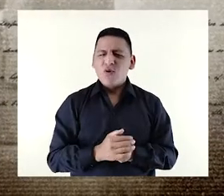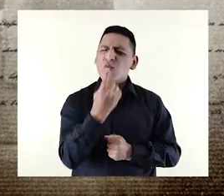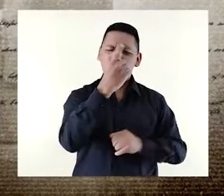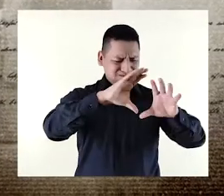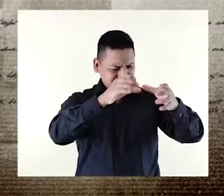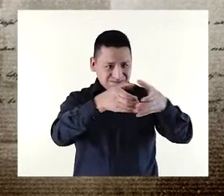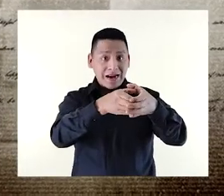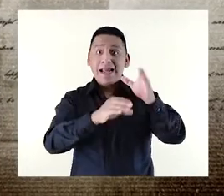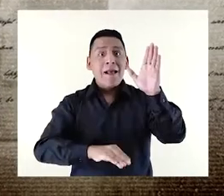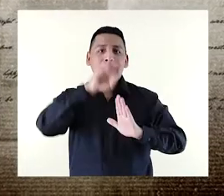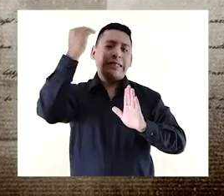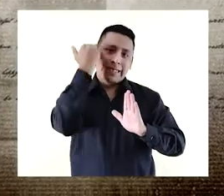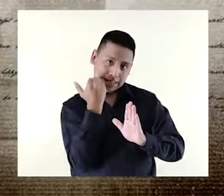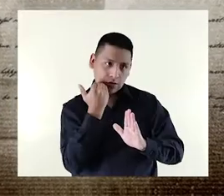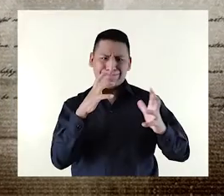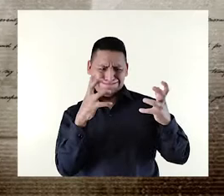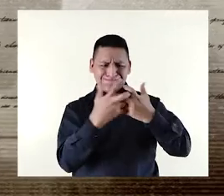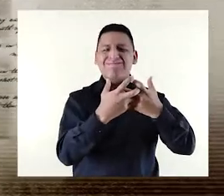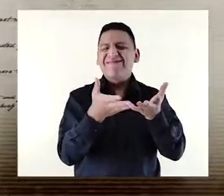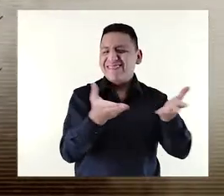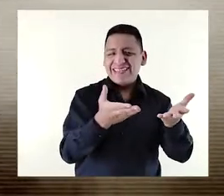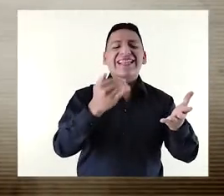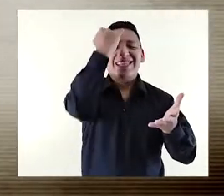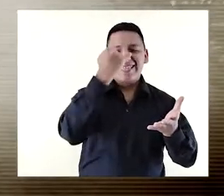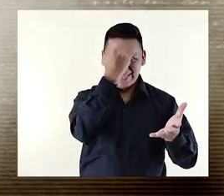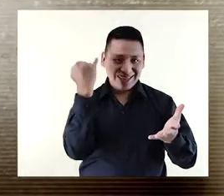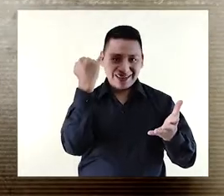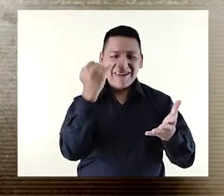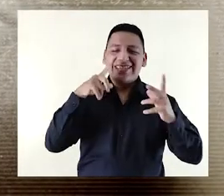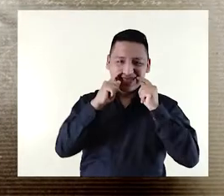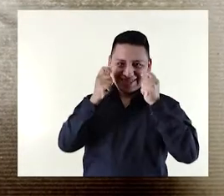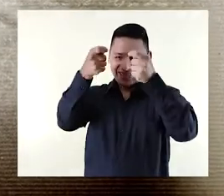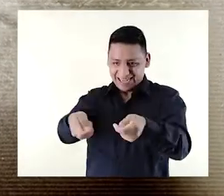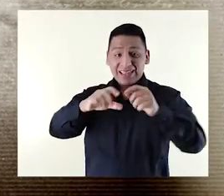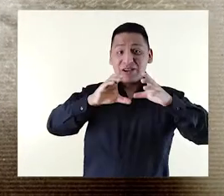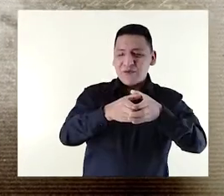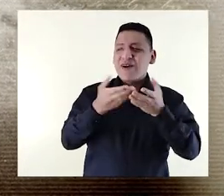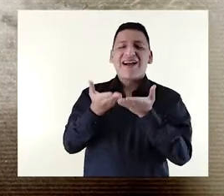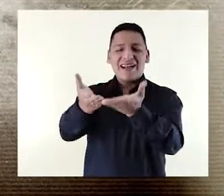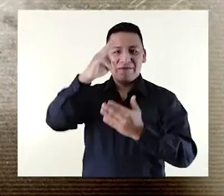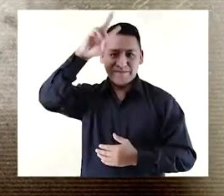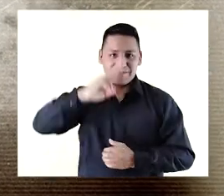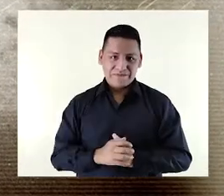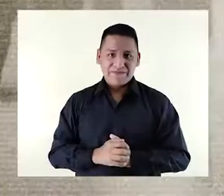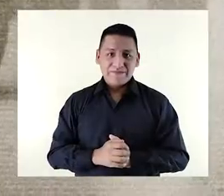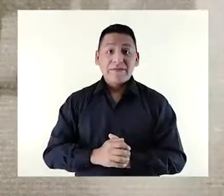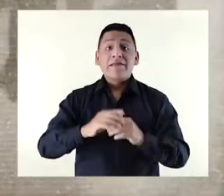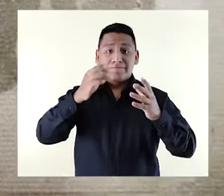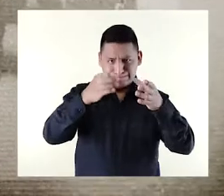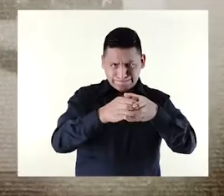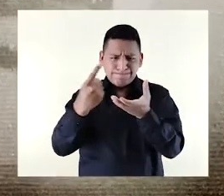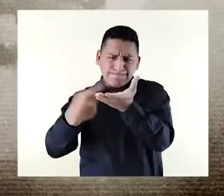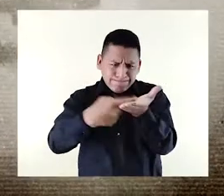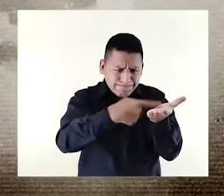exitosas. Una de ellas, y la más antigua y cohesionada, fue la italiana. Este es el regalo de esa colonia al Perú. Se estableció